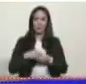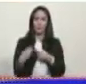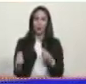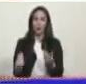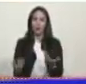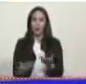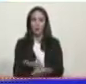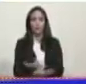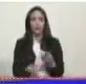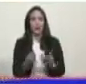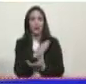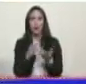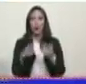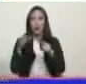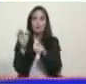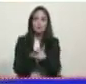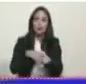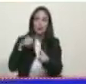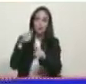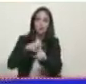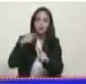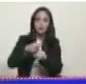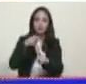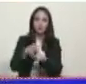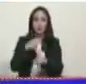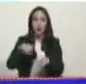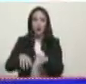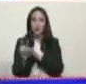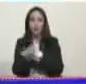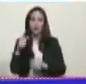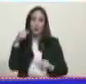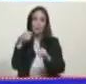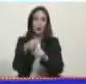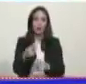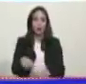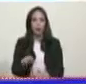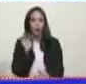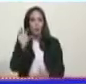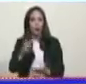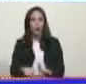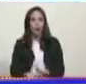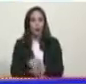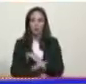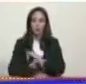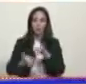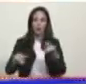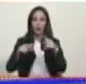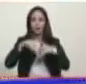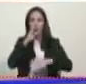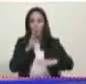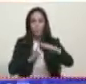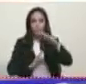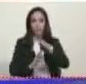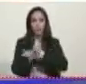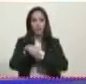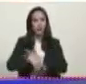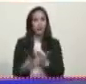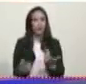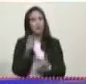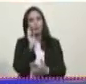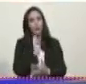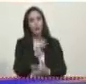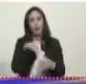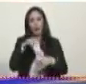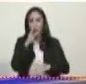estar obsesionado enfermizamente con la patria noble del libertador Simón Bolívar,